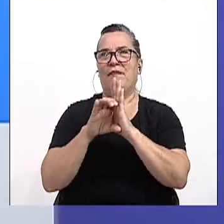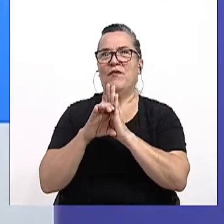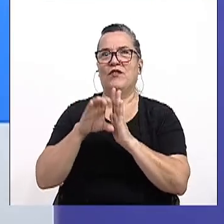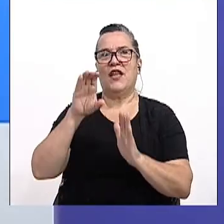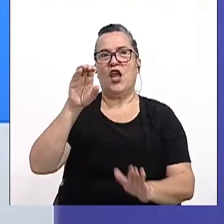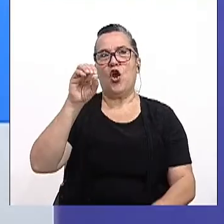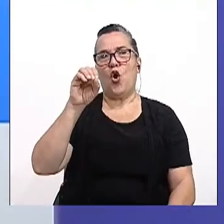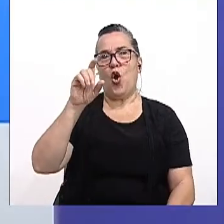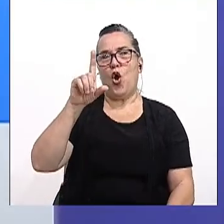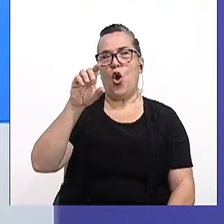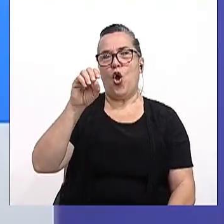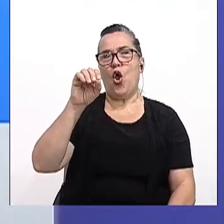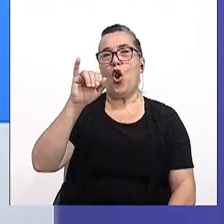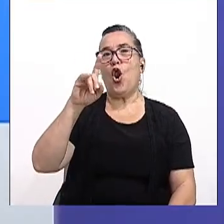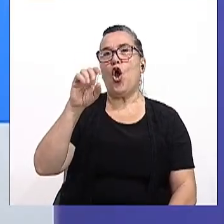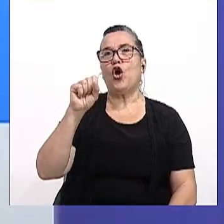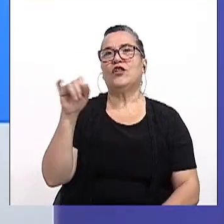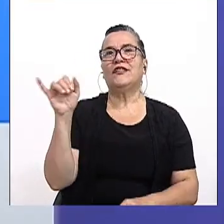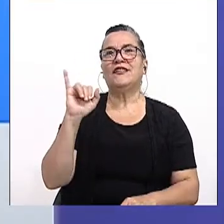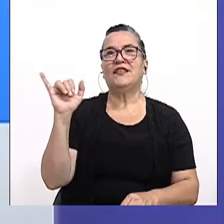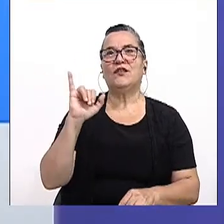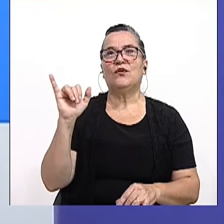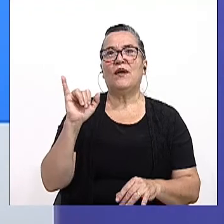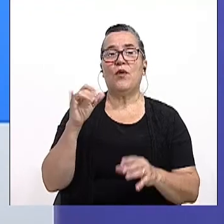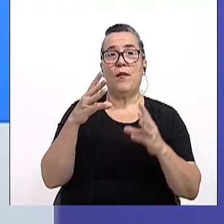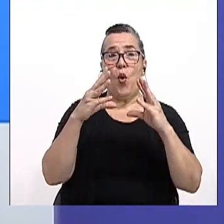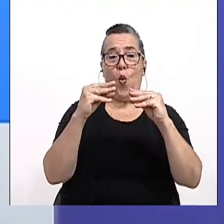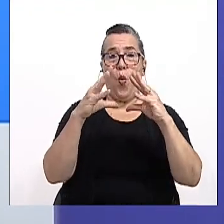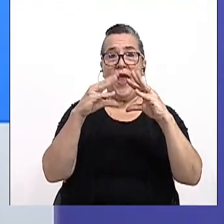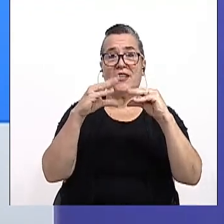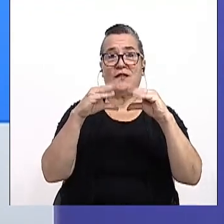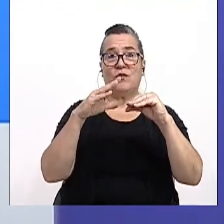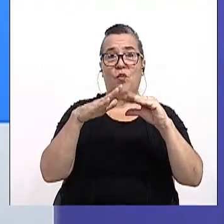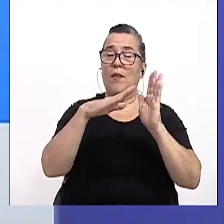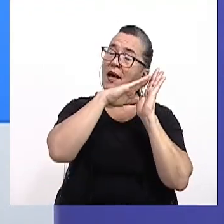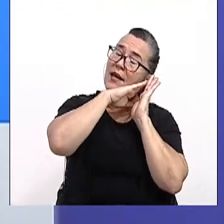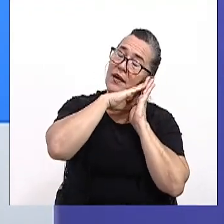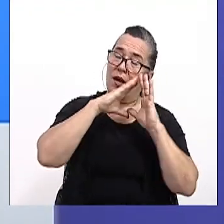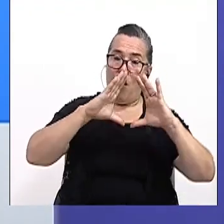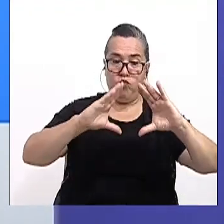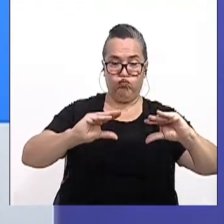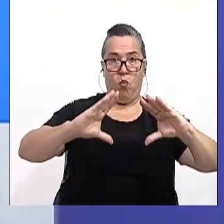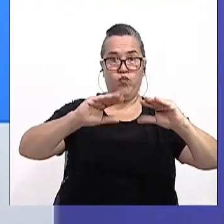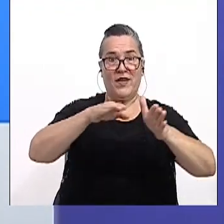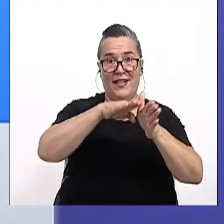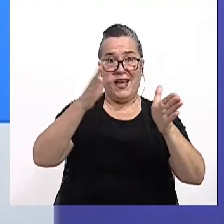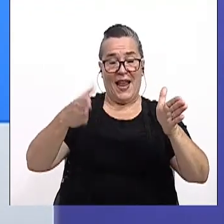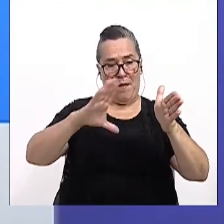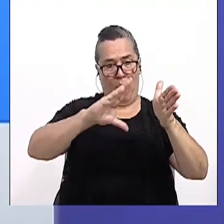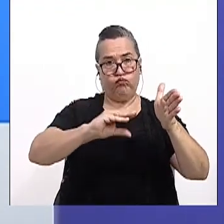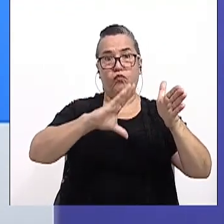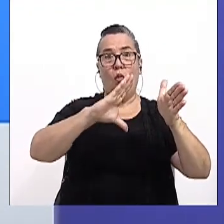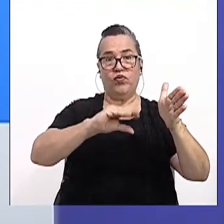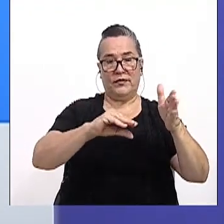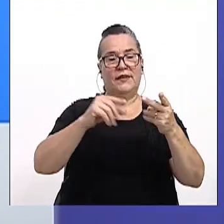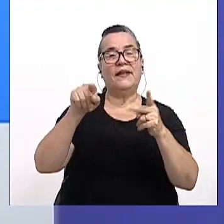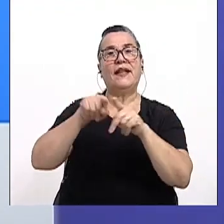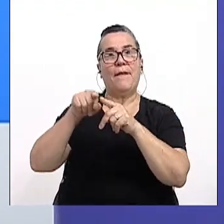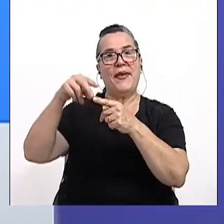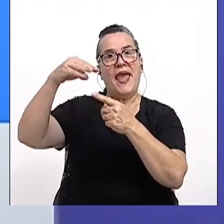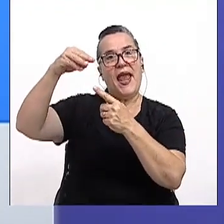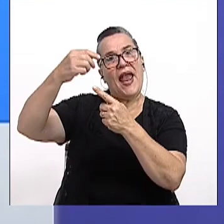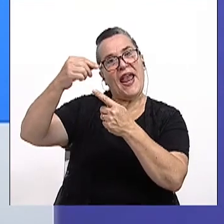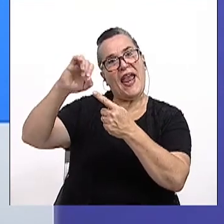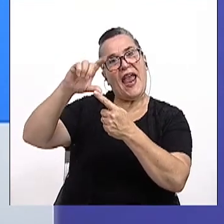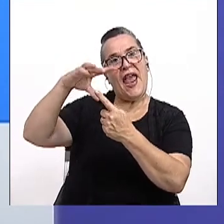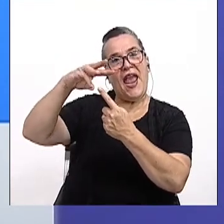coloides también, como lo son la espuma de colchón, ¿sabían? Exacto, también el gel, por